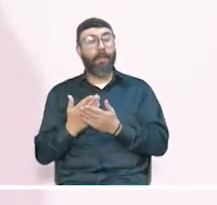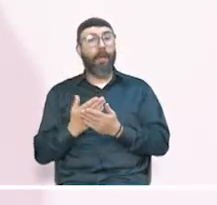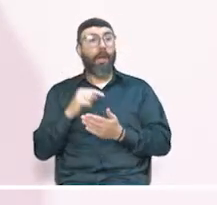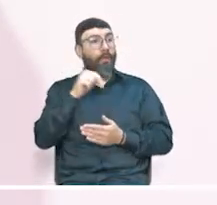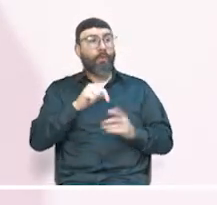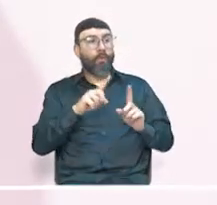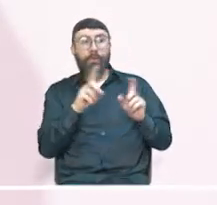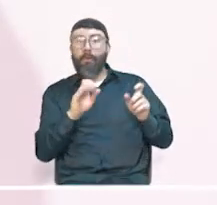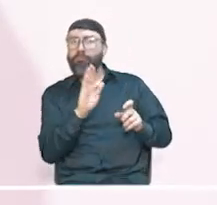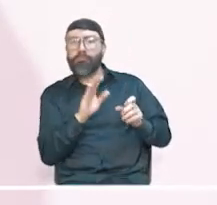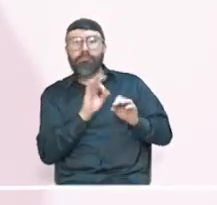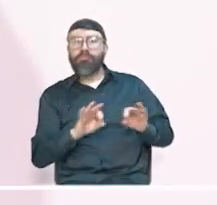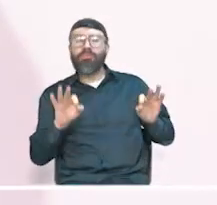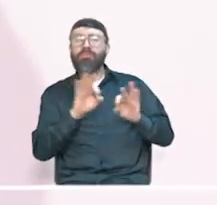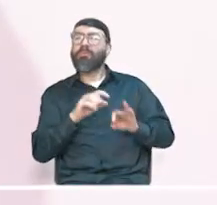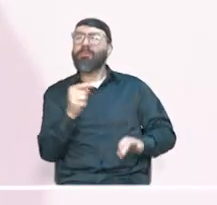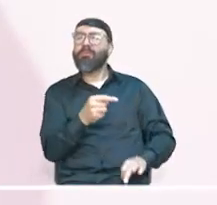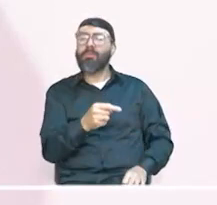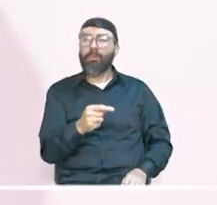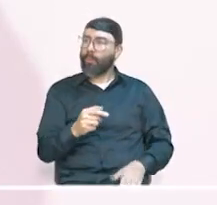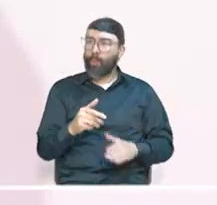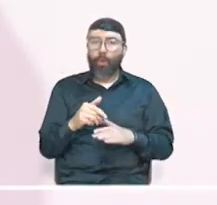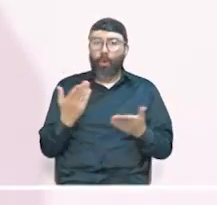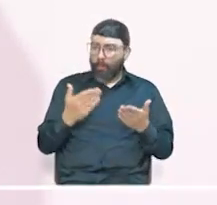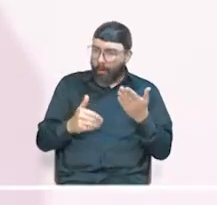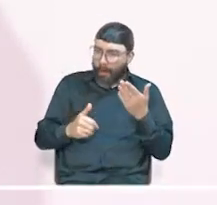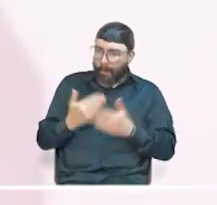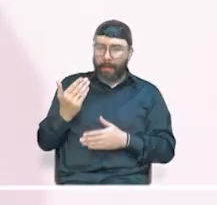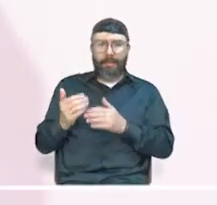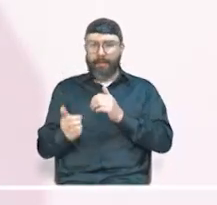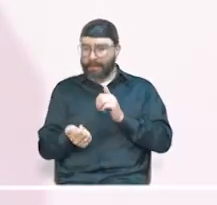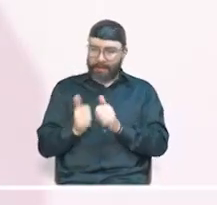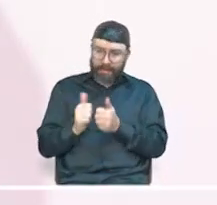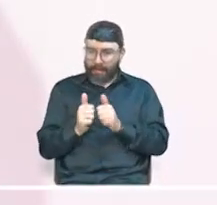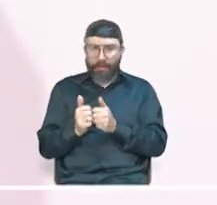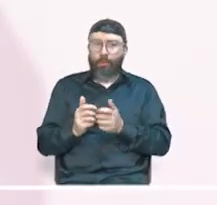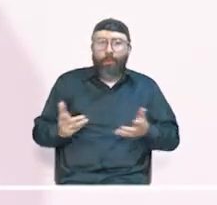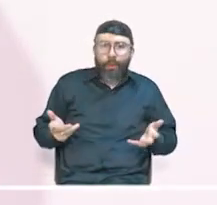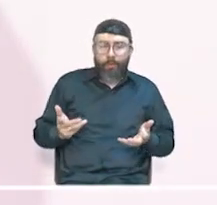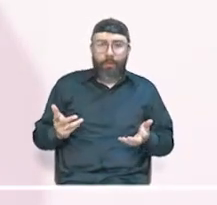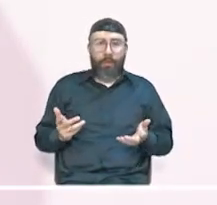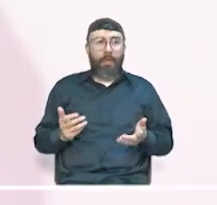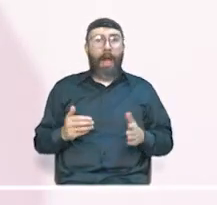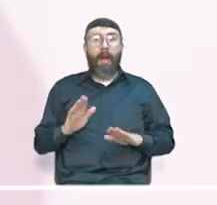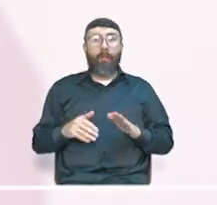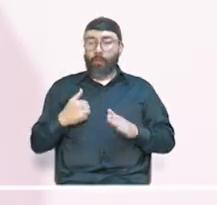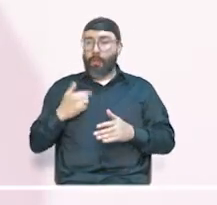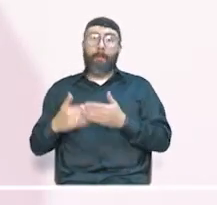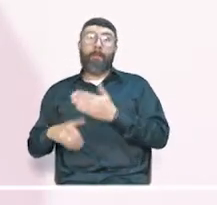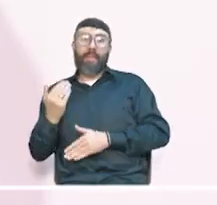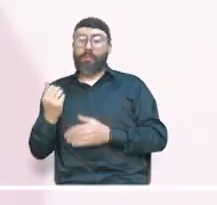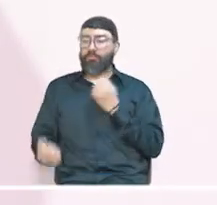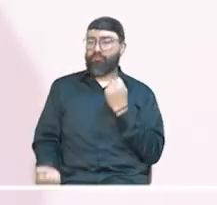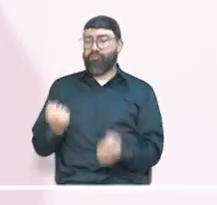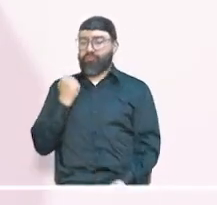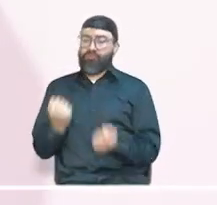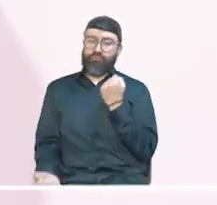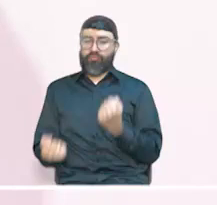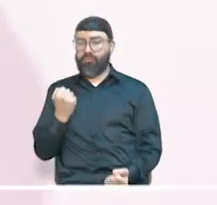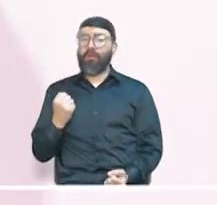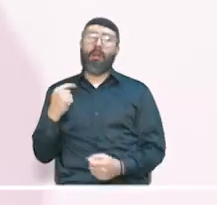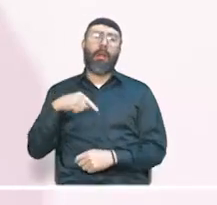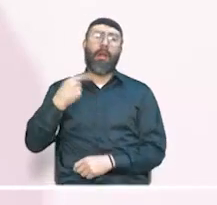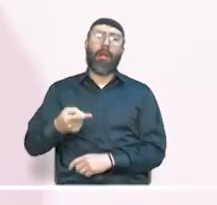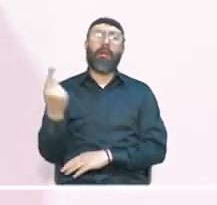muy interesante y es cómo empezar la parte deportiva, teniendo en cuenta que muchas veces iniciamos en el gimnasio y al otro día ya amanecemos